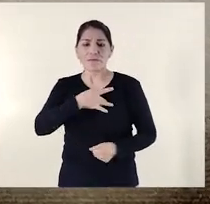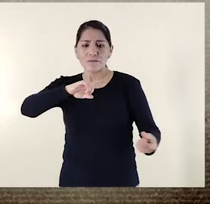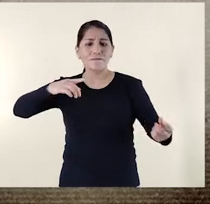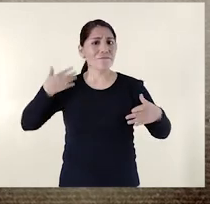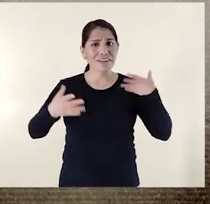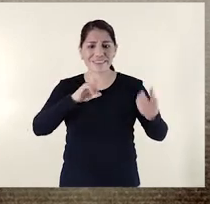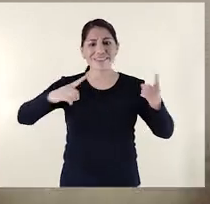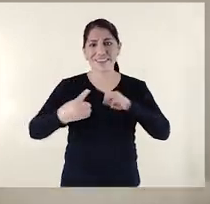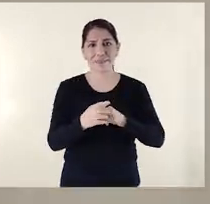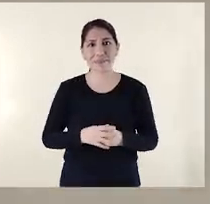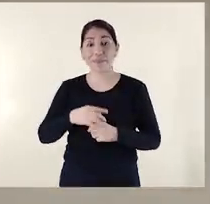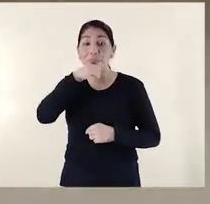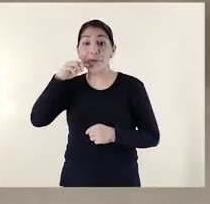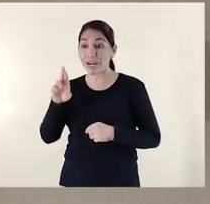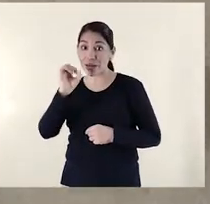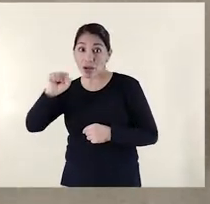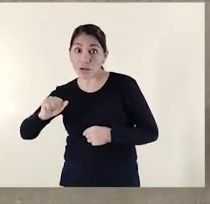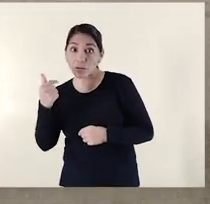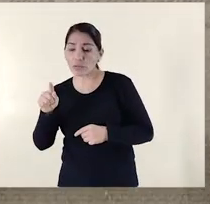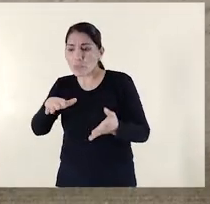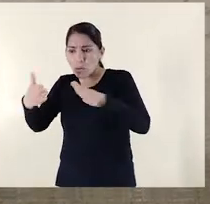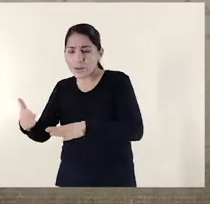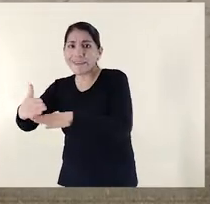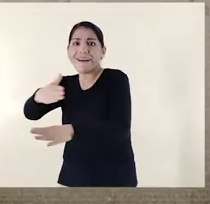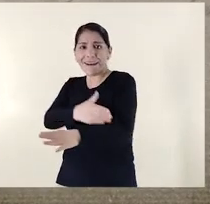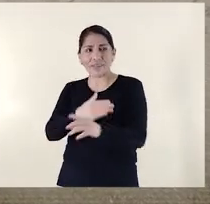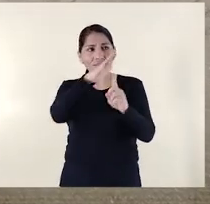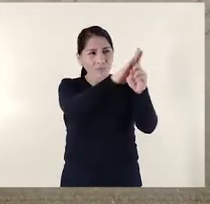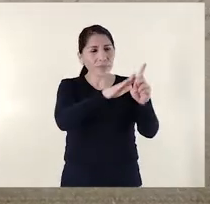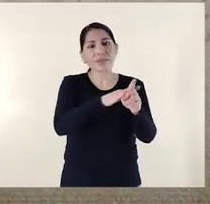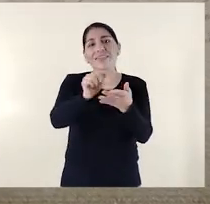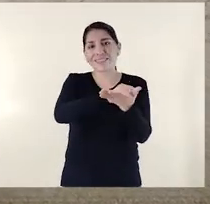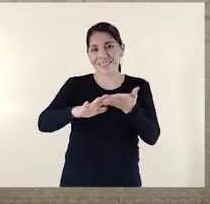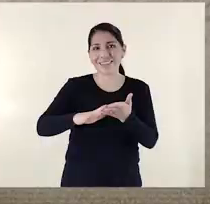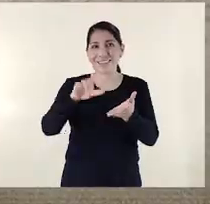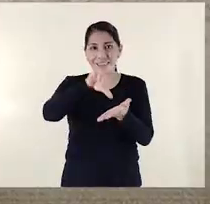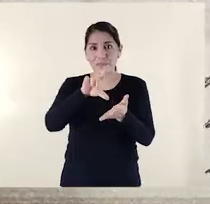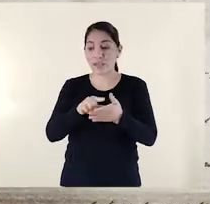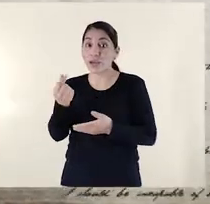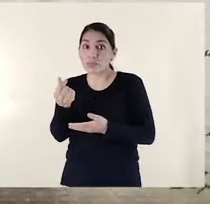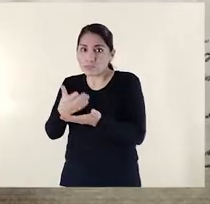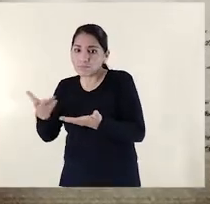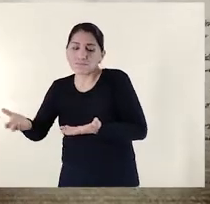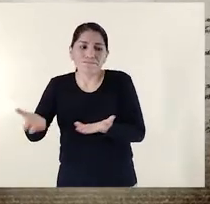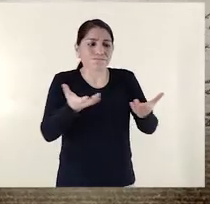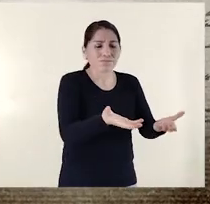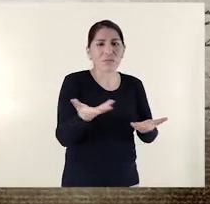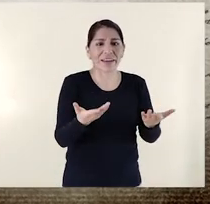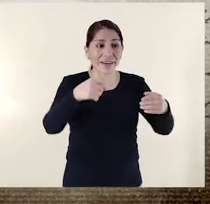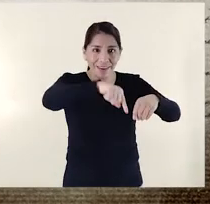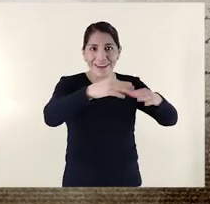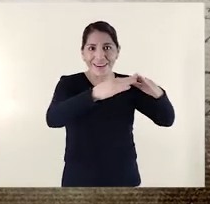estilo. Al morir, doña Rosa Vázquez de Velasco y Peralta, devota de la Santa Limeña, lega su fortuna y morada para